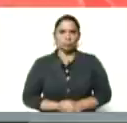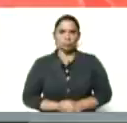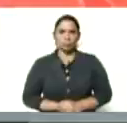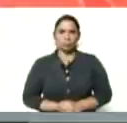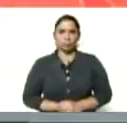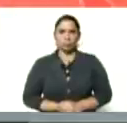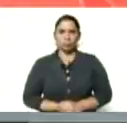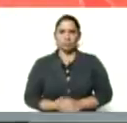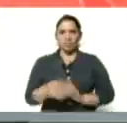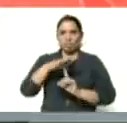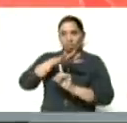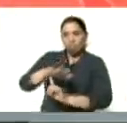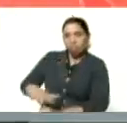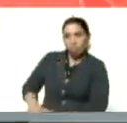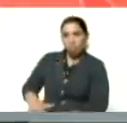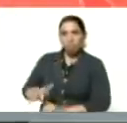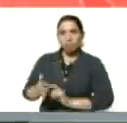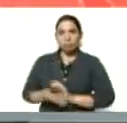nos subestimaban.